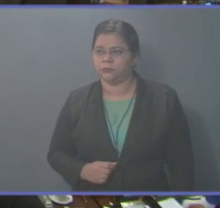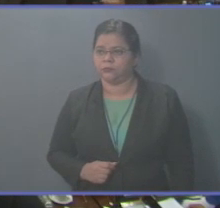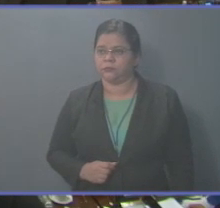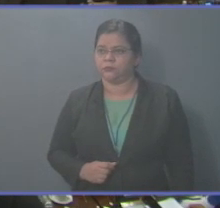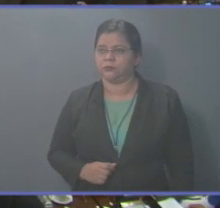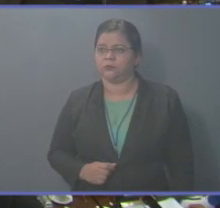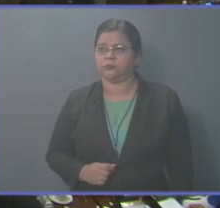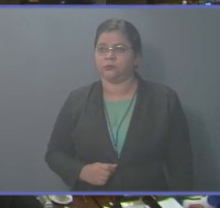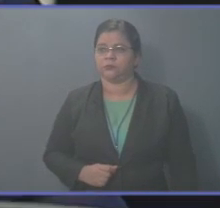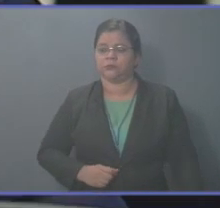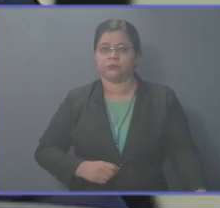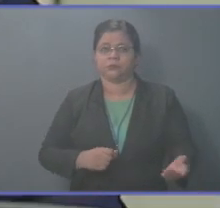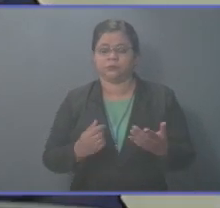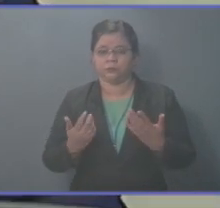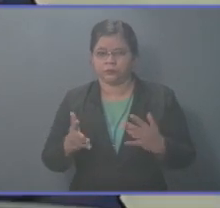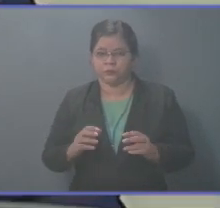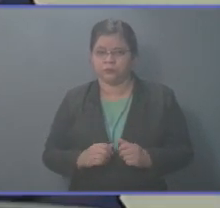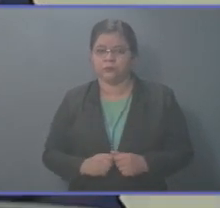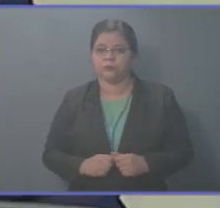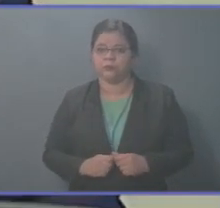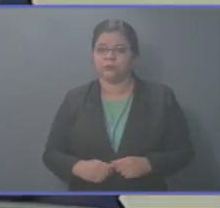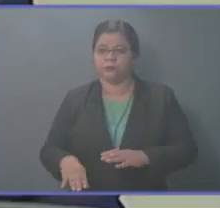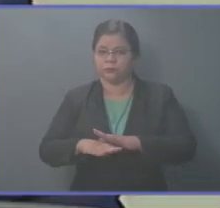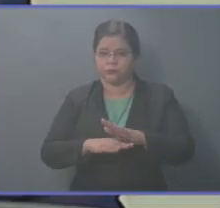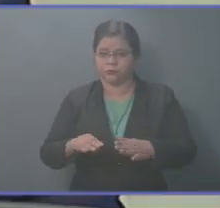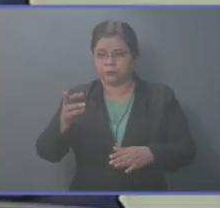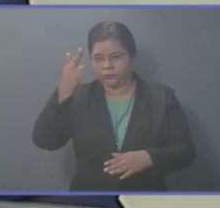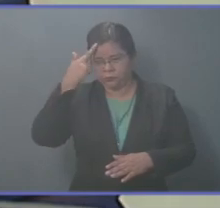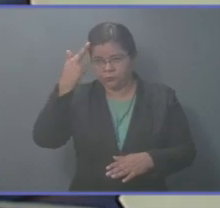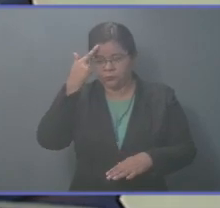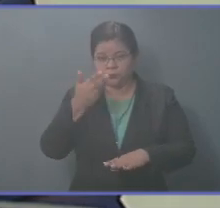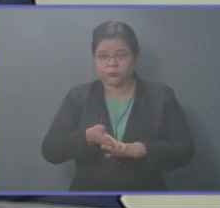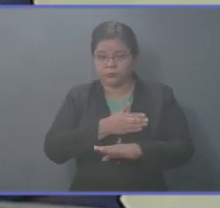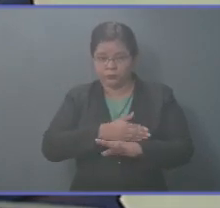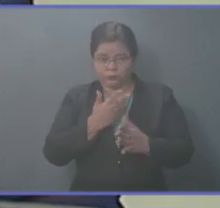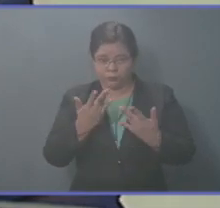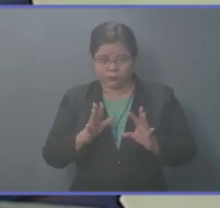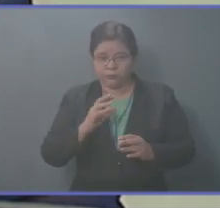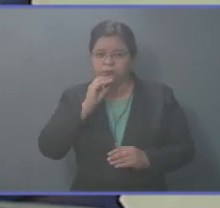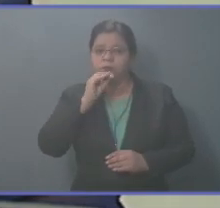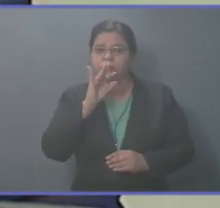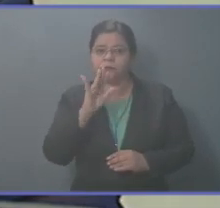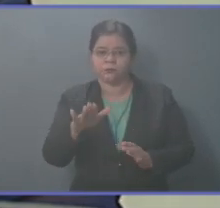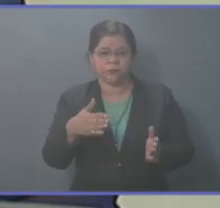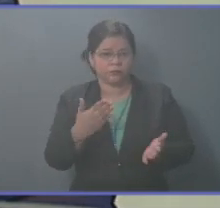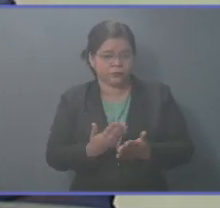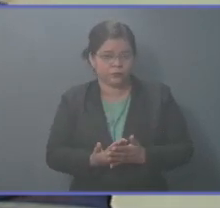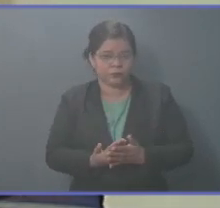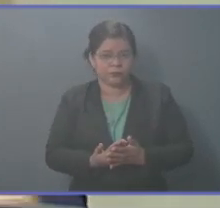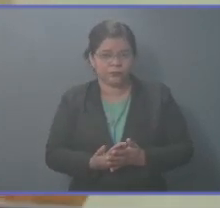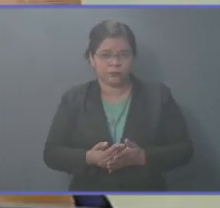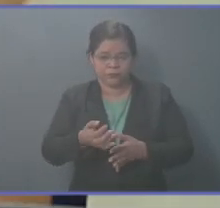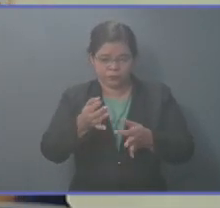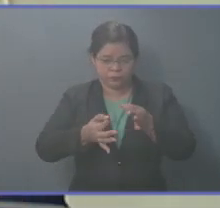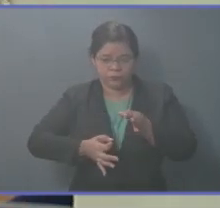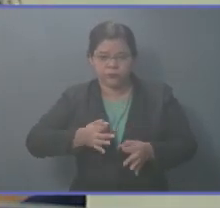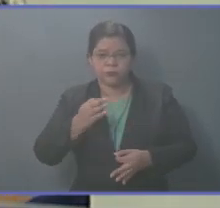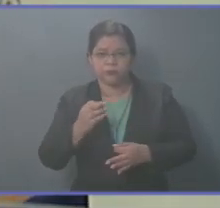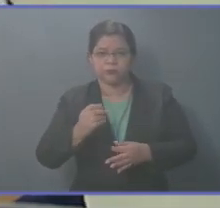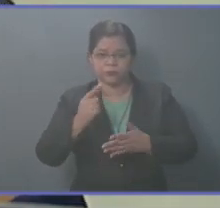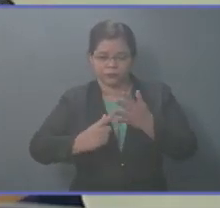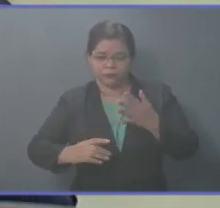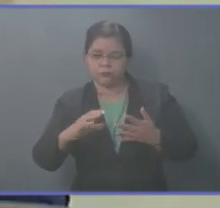Por tanto, con base en las razones expuestas, disposiciones y jurisprudencia